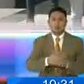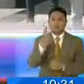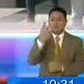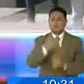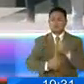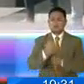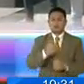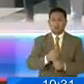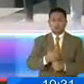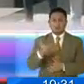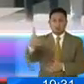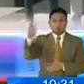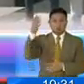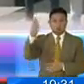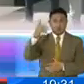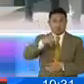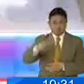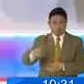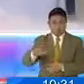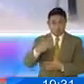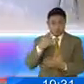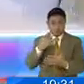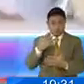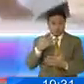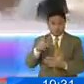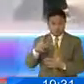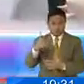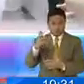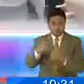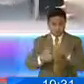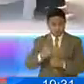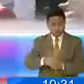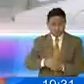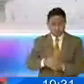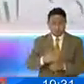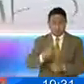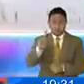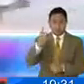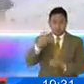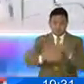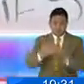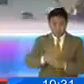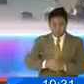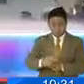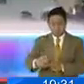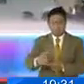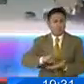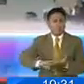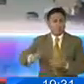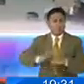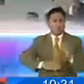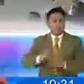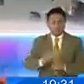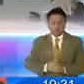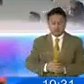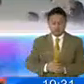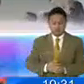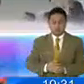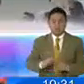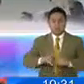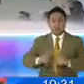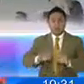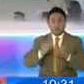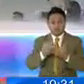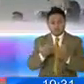2 años. El profesor presuntamente involucrado en este hecho fue sobreseído en una primera instancia judicial. Posteriormente, en una apelación